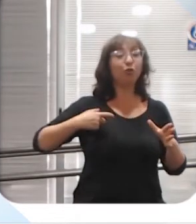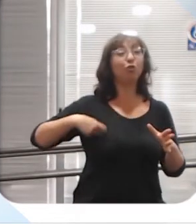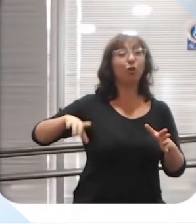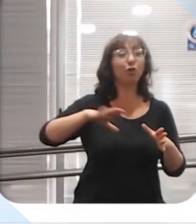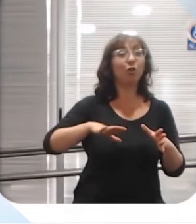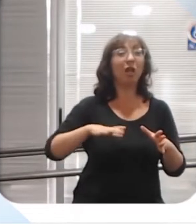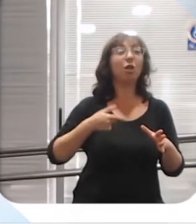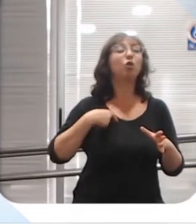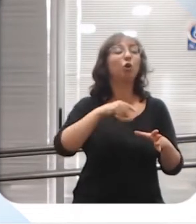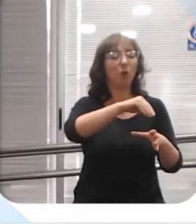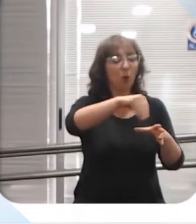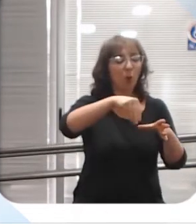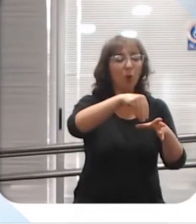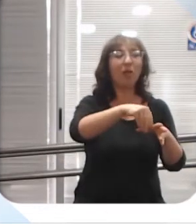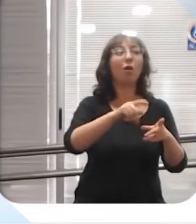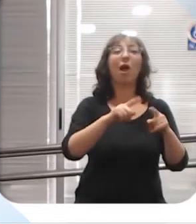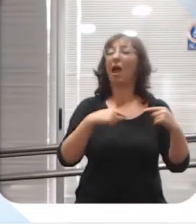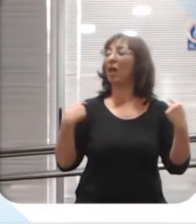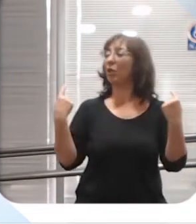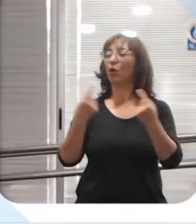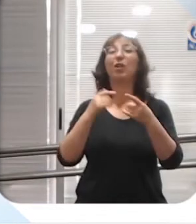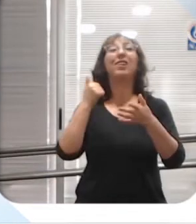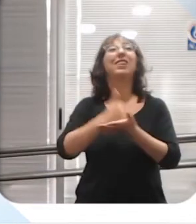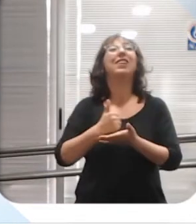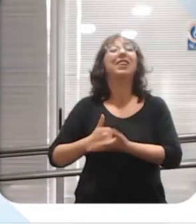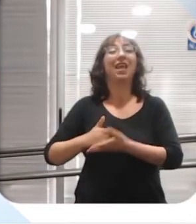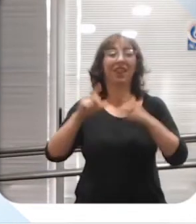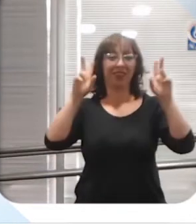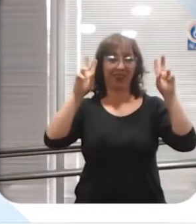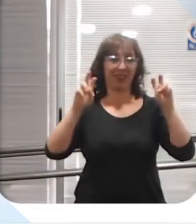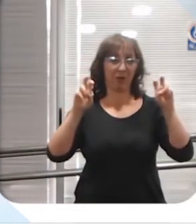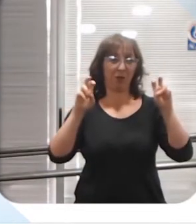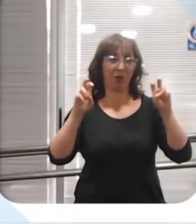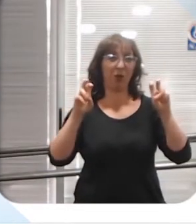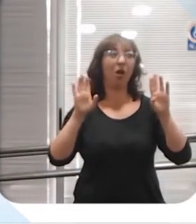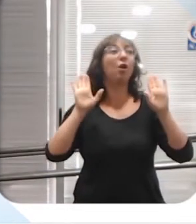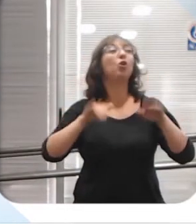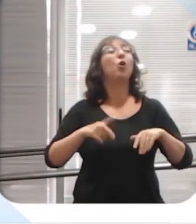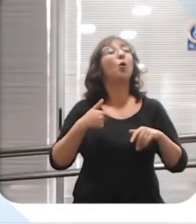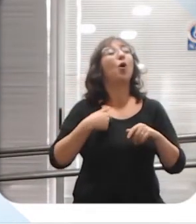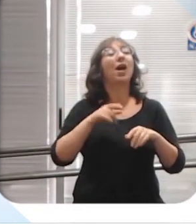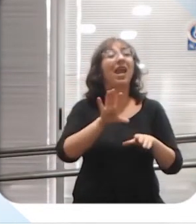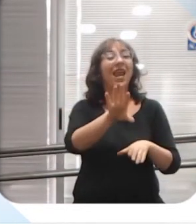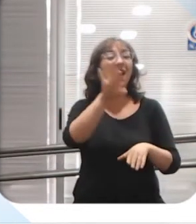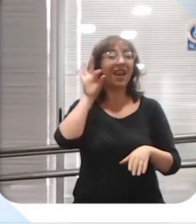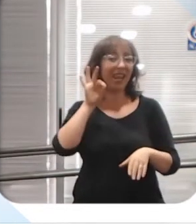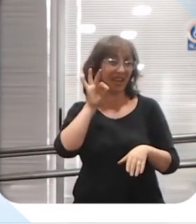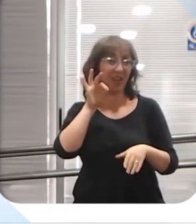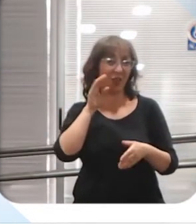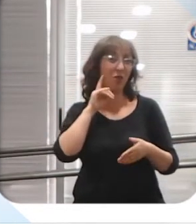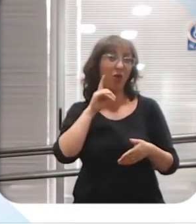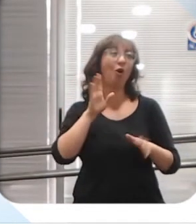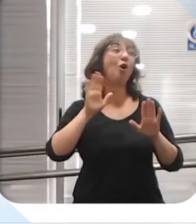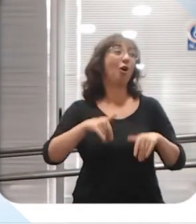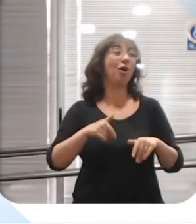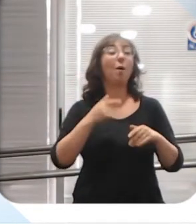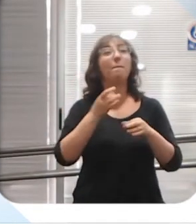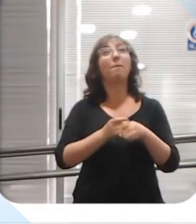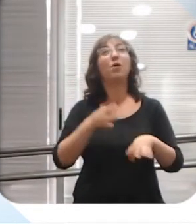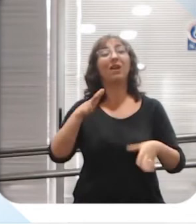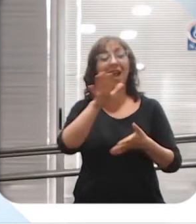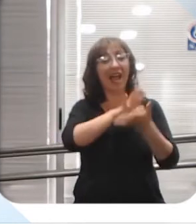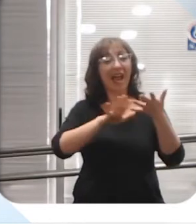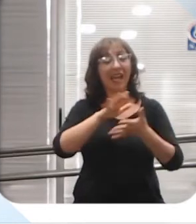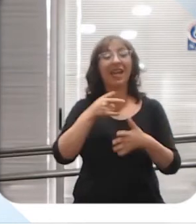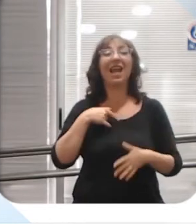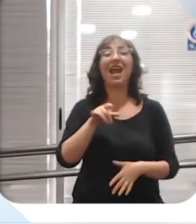nos ubico a todos los que estamos en esta temática, sobre todo a todos los que la hemos elegido, ¿verdad? Los profesionales de estas áreas